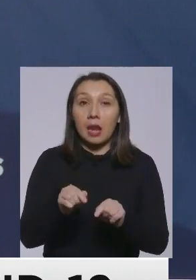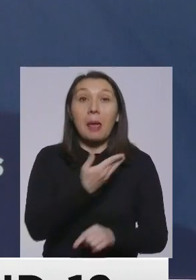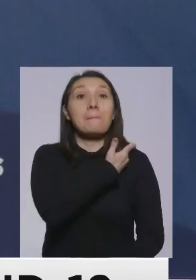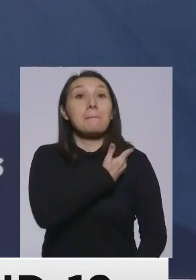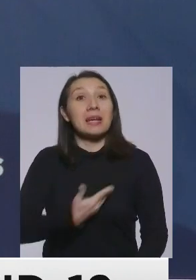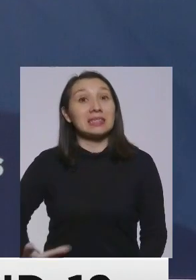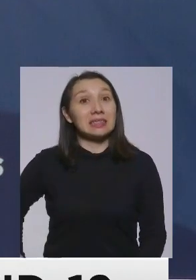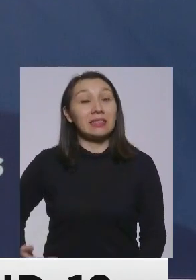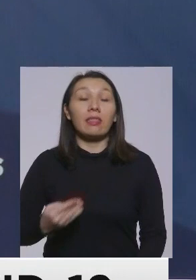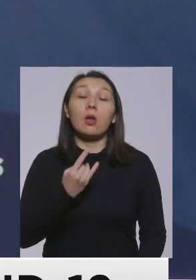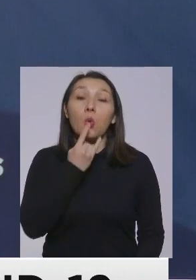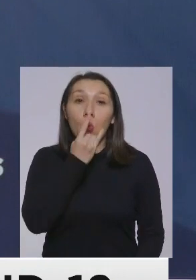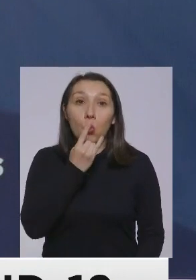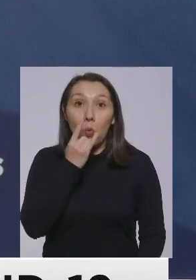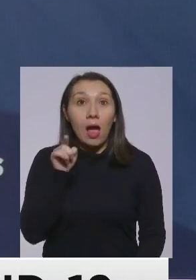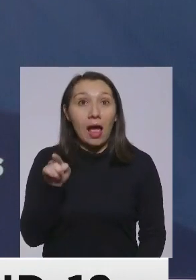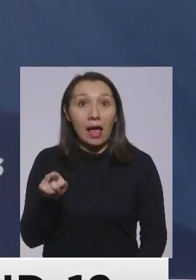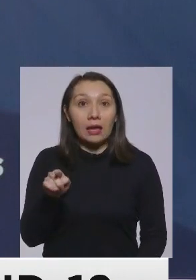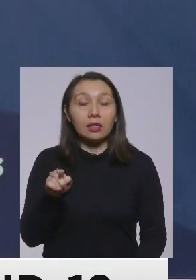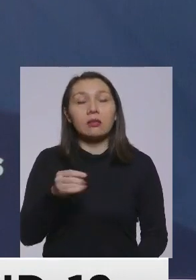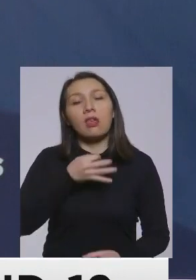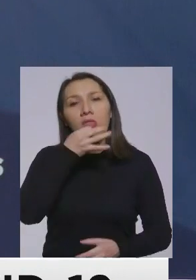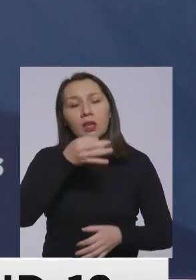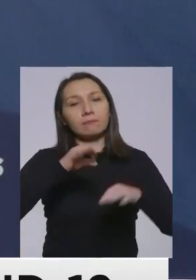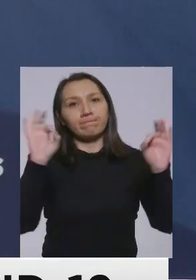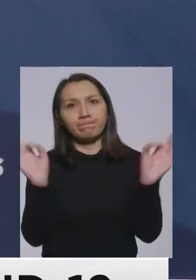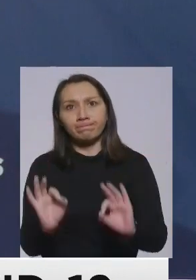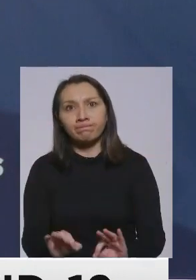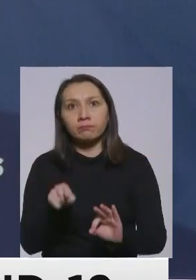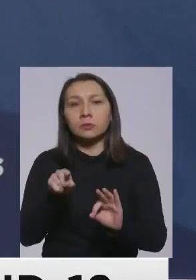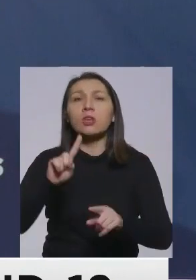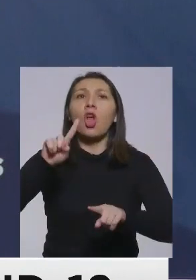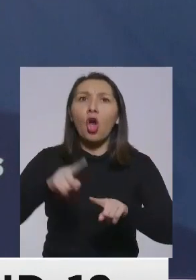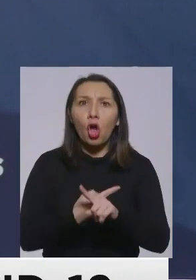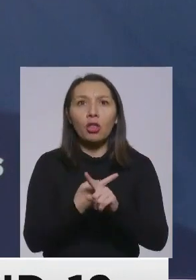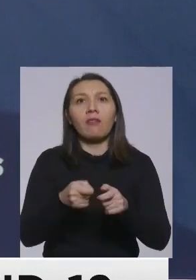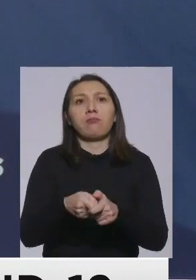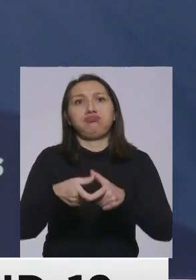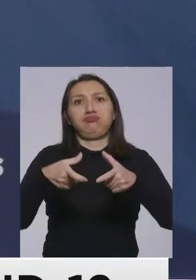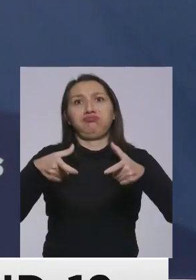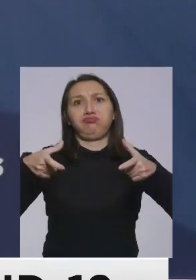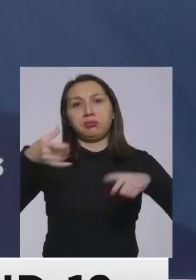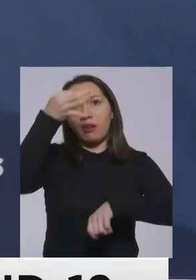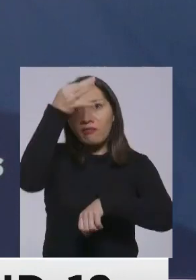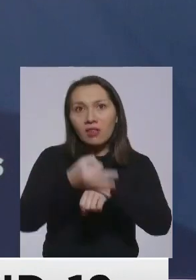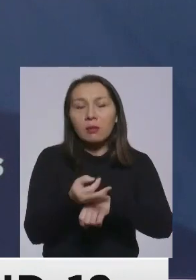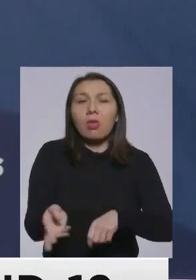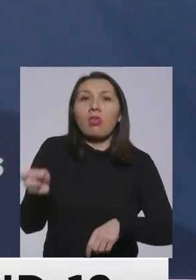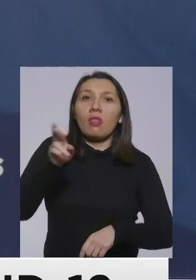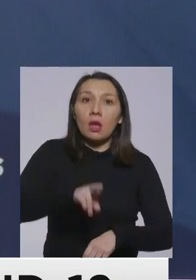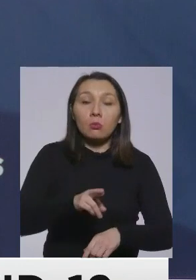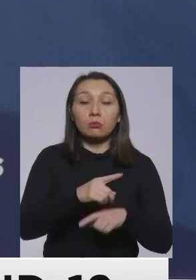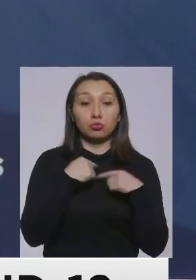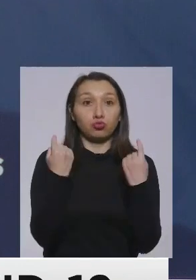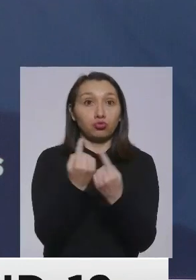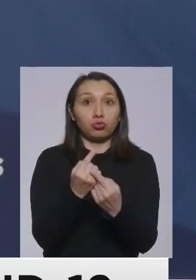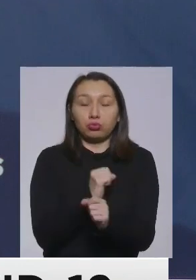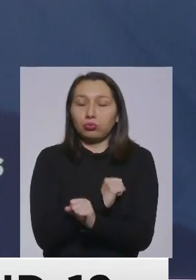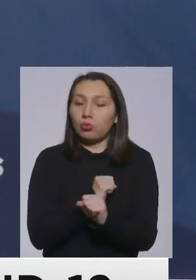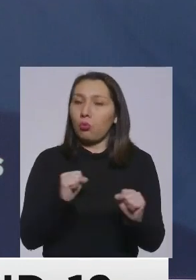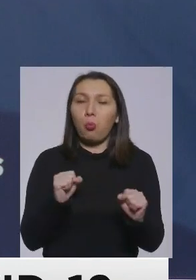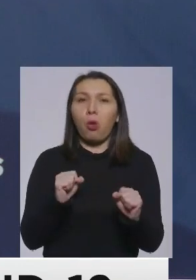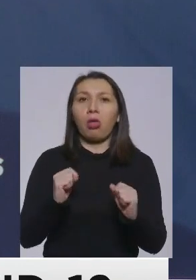presidente del uruguay ha dado explicaciones sobre este rebrote y es por eso que nosotros no podemos